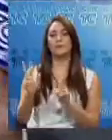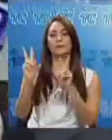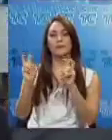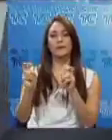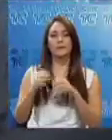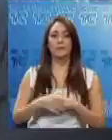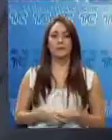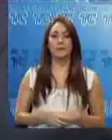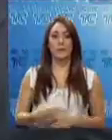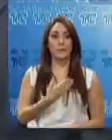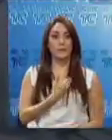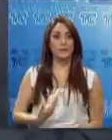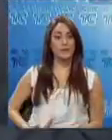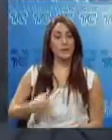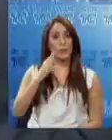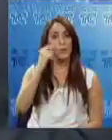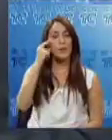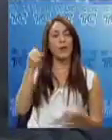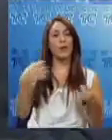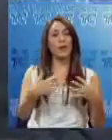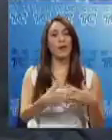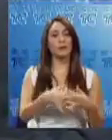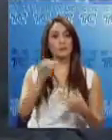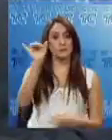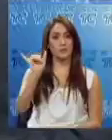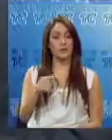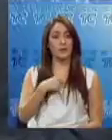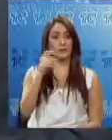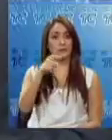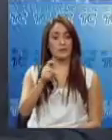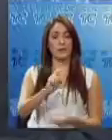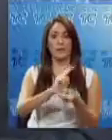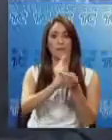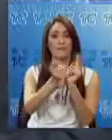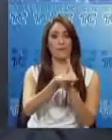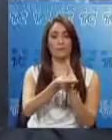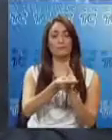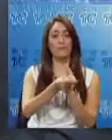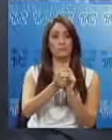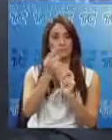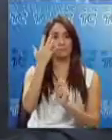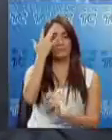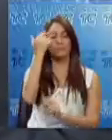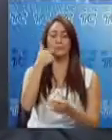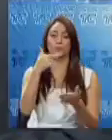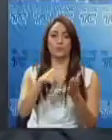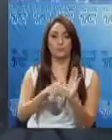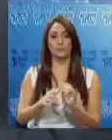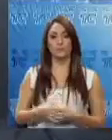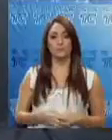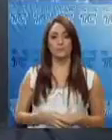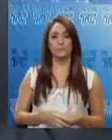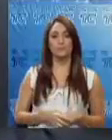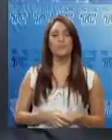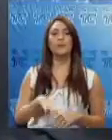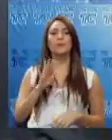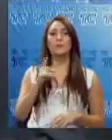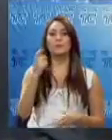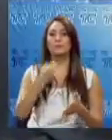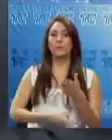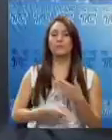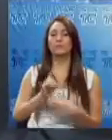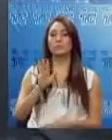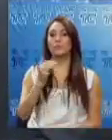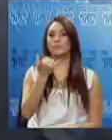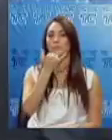Calderón, el presidente Correa en el último enlace ciudadano ha planteado la necesidad de reformar la ley de tránsito para, por ejemplo, establecer agravantes para los conductores